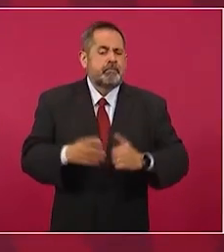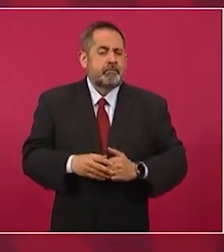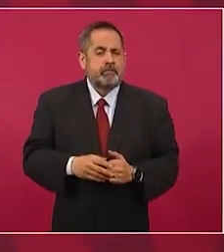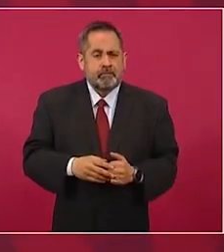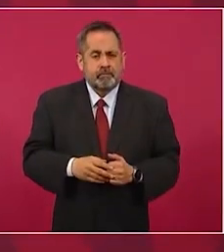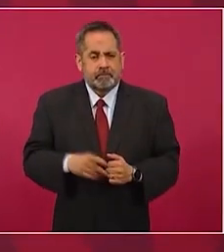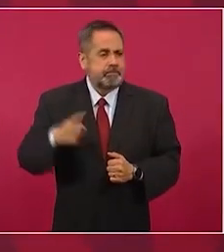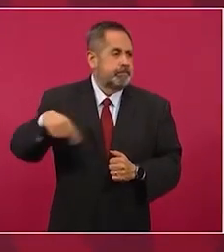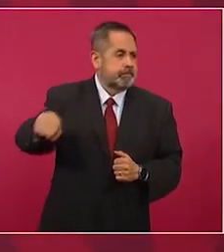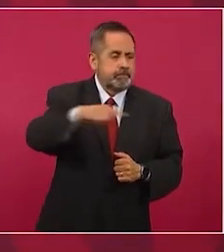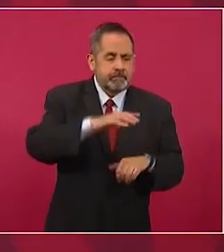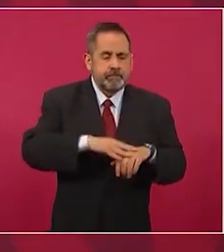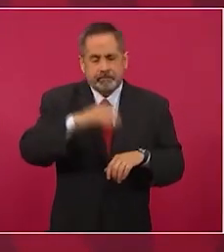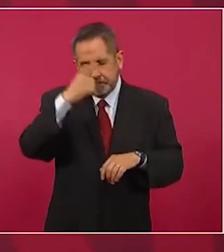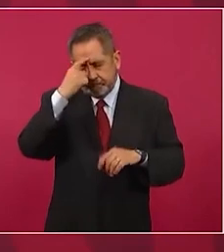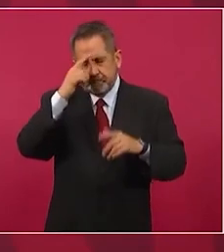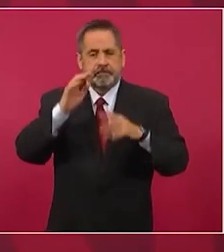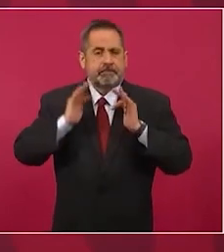la tranquilidad